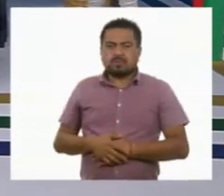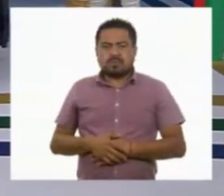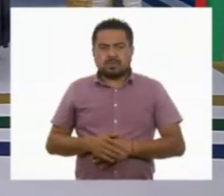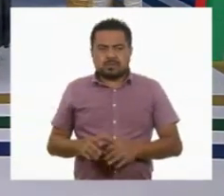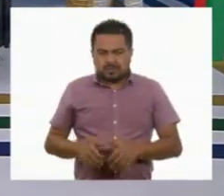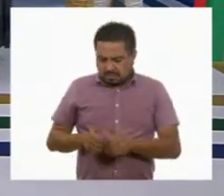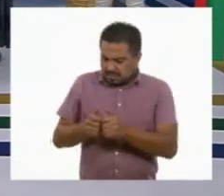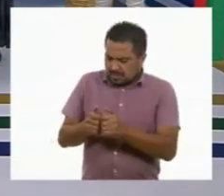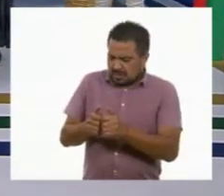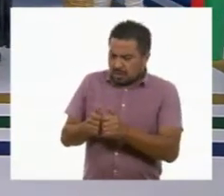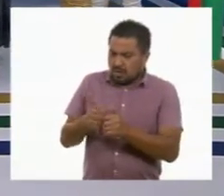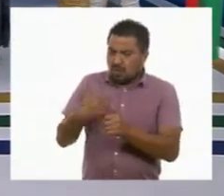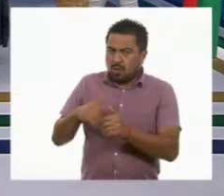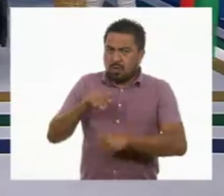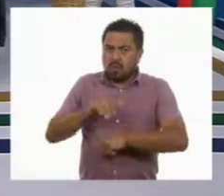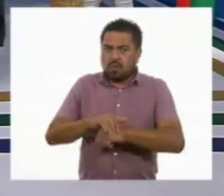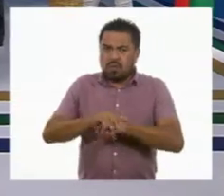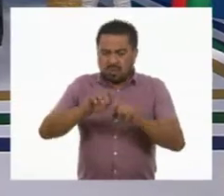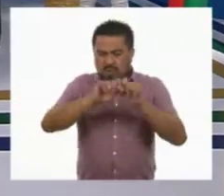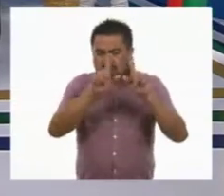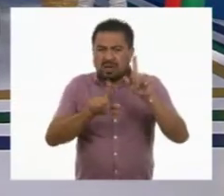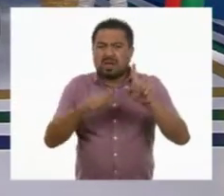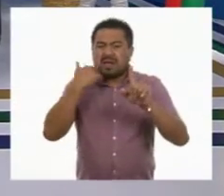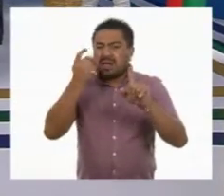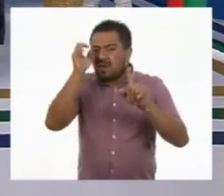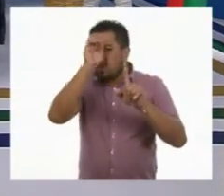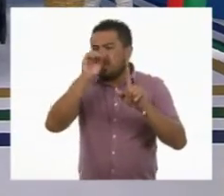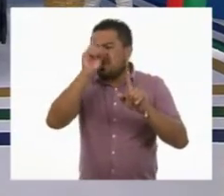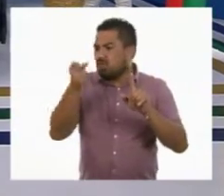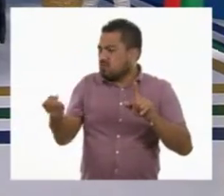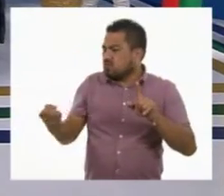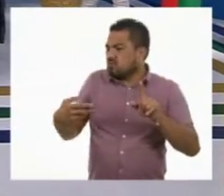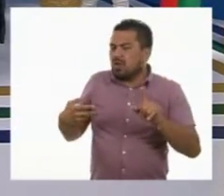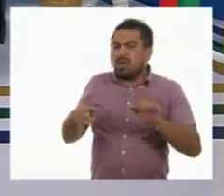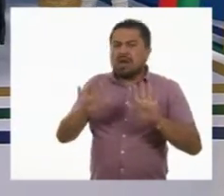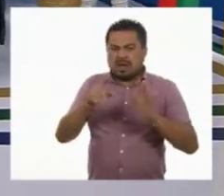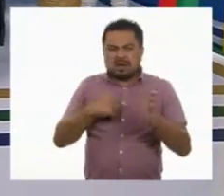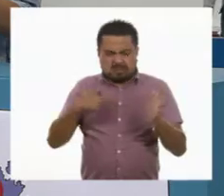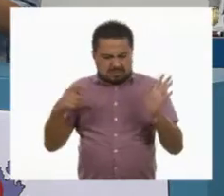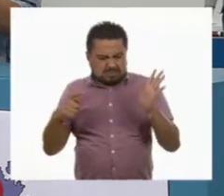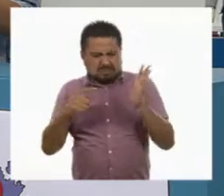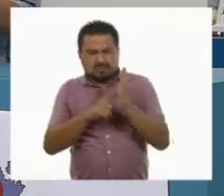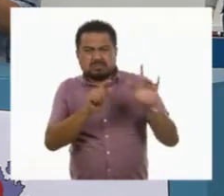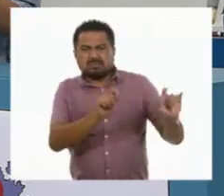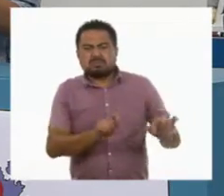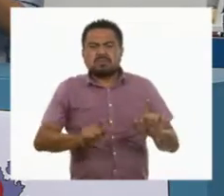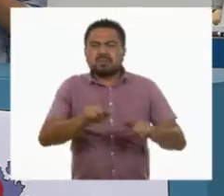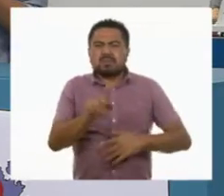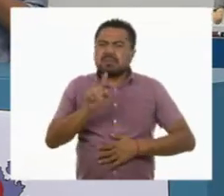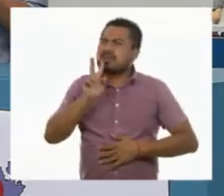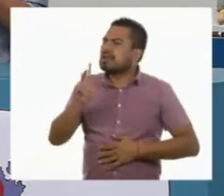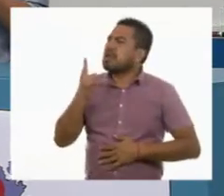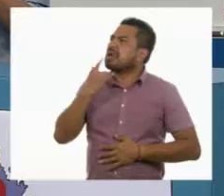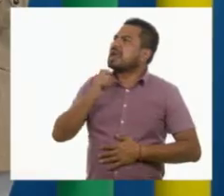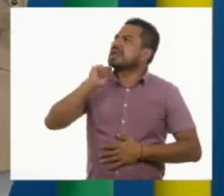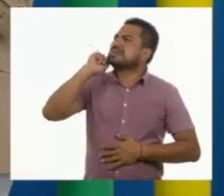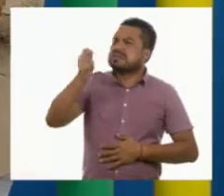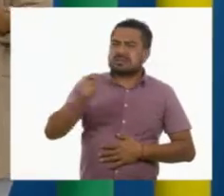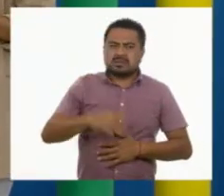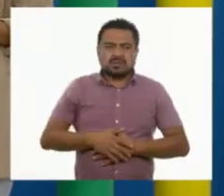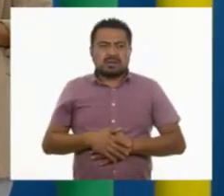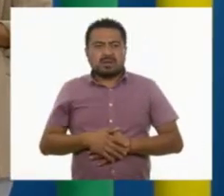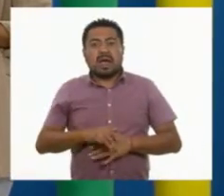Wow, son unos amigos de toda la República que quieren opinar. Bien, déjenme lo activo. A ver. Ay, mira, ya están